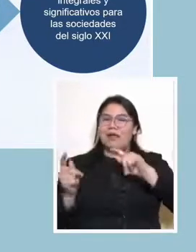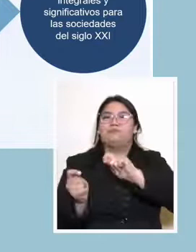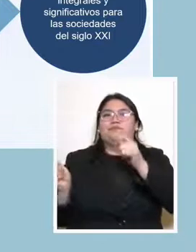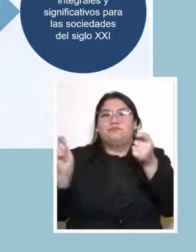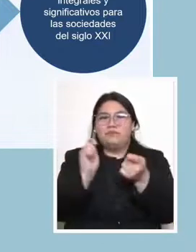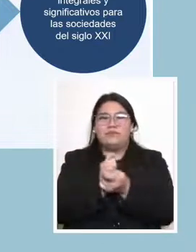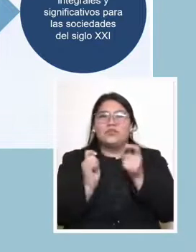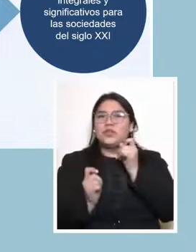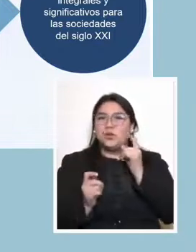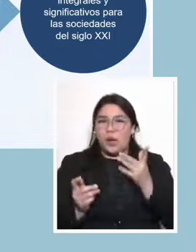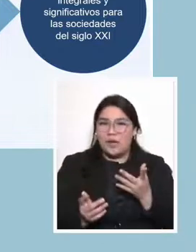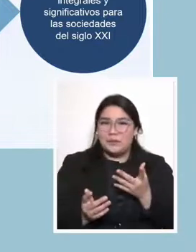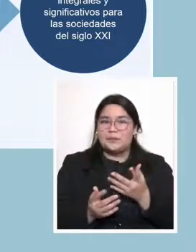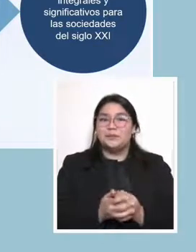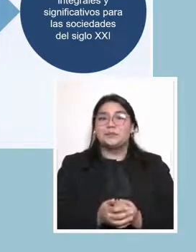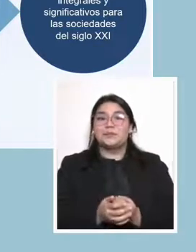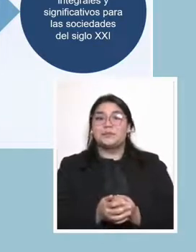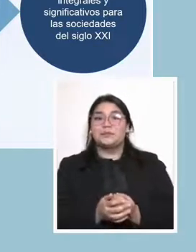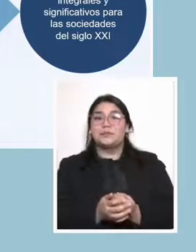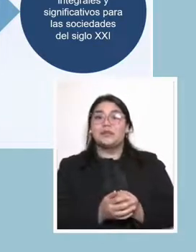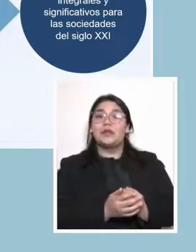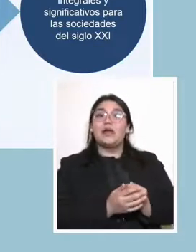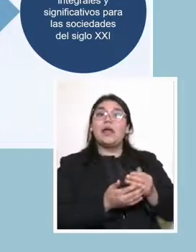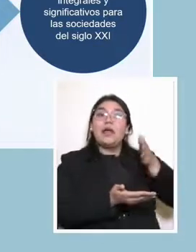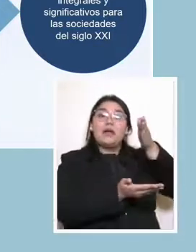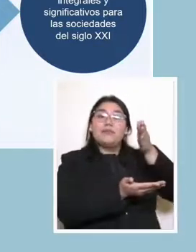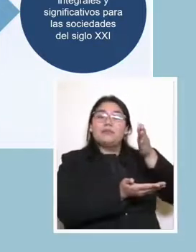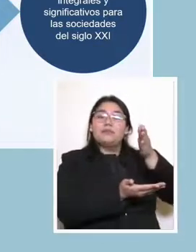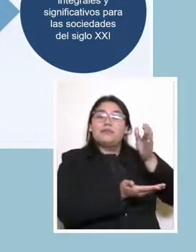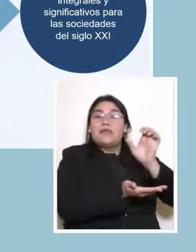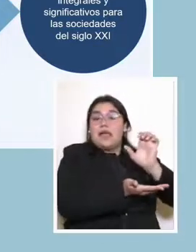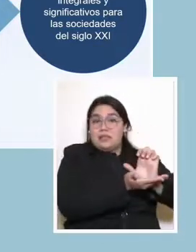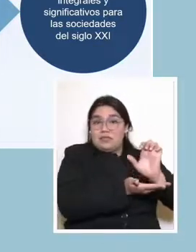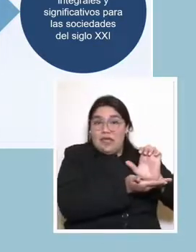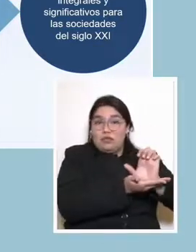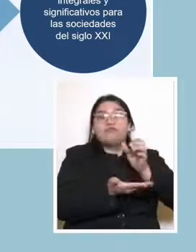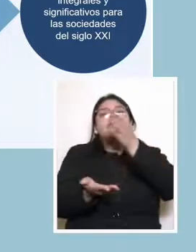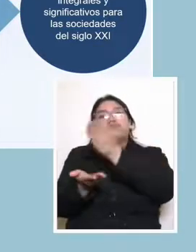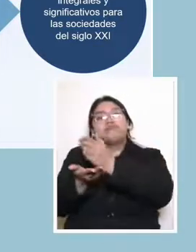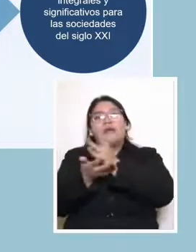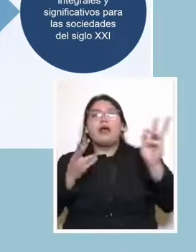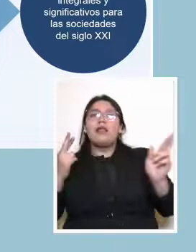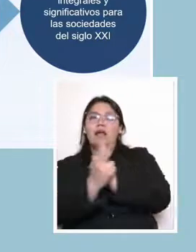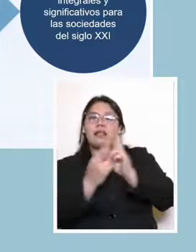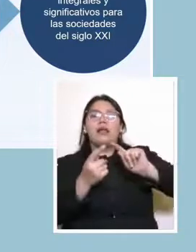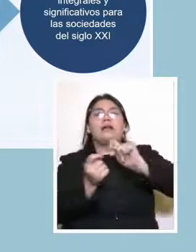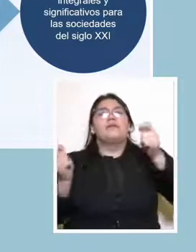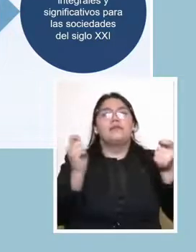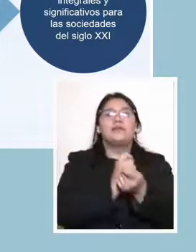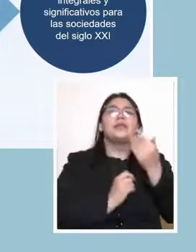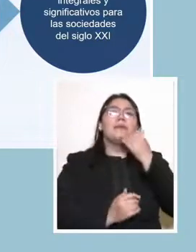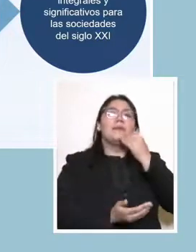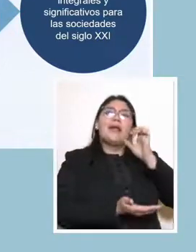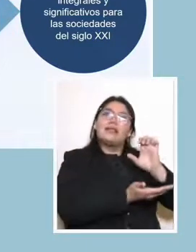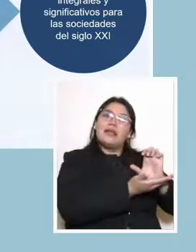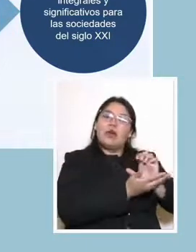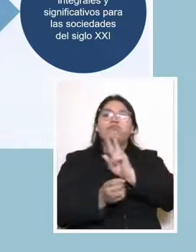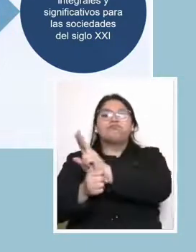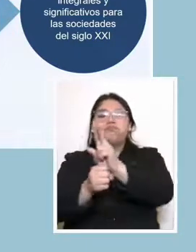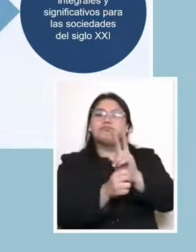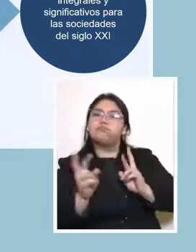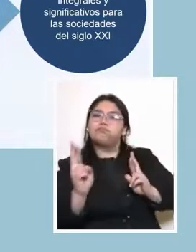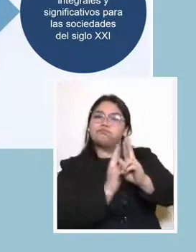En un cambio de las relaciones que tiene el Estado con los establecimientos, la relación que tiene el Estado con los profesores y profesoras, y para eso tenemos